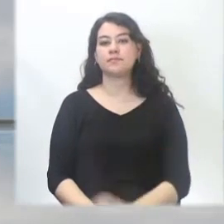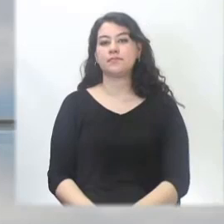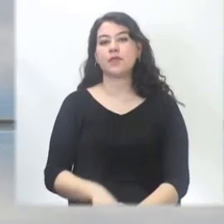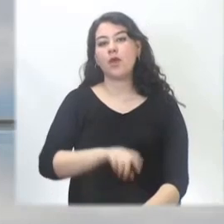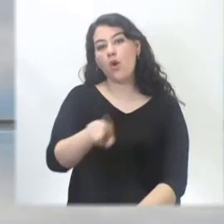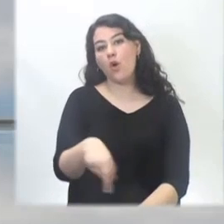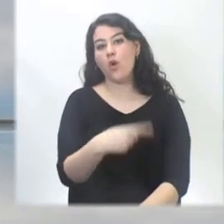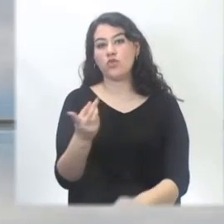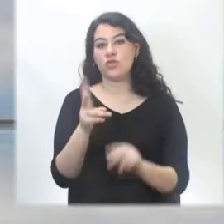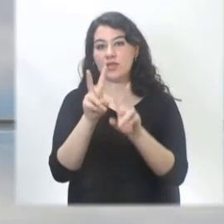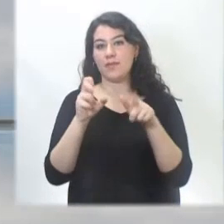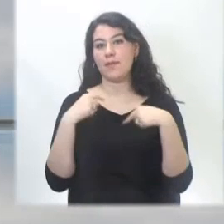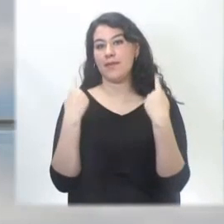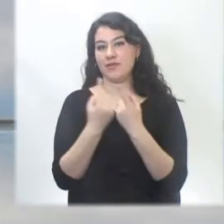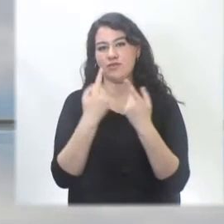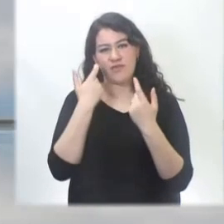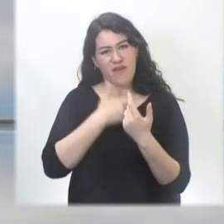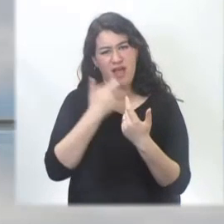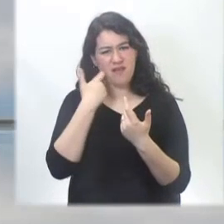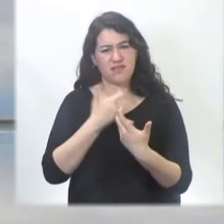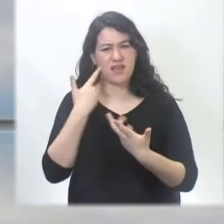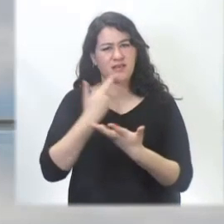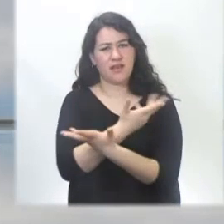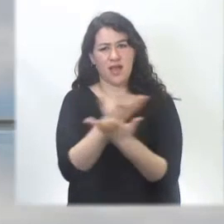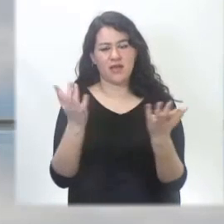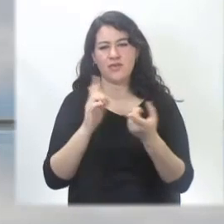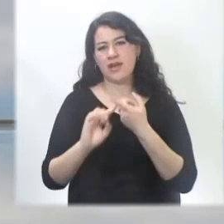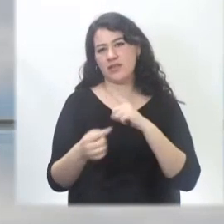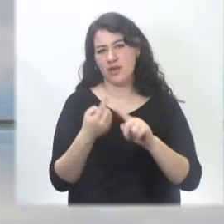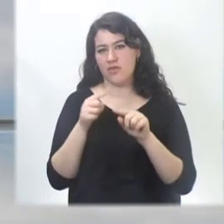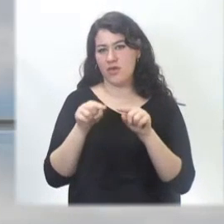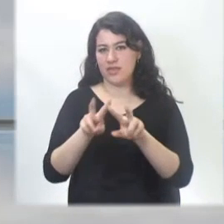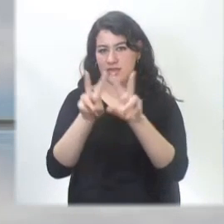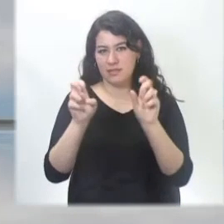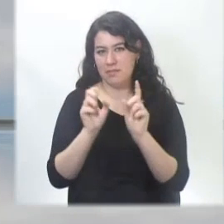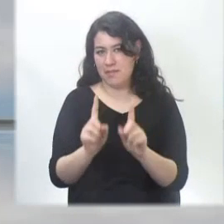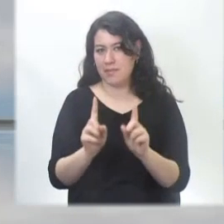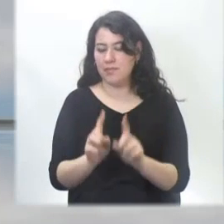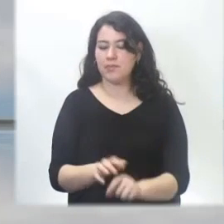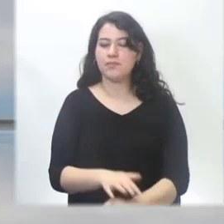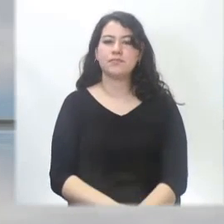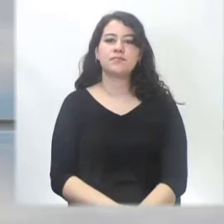Otro punto para nosotros, falta de transparencia, que se vincula a este tema.